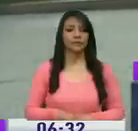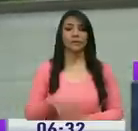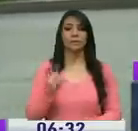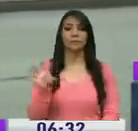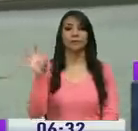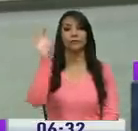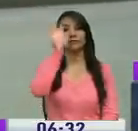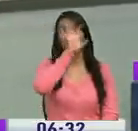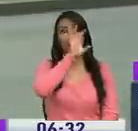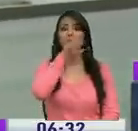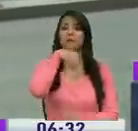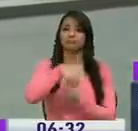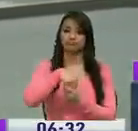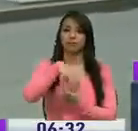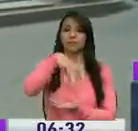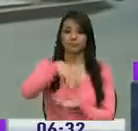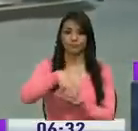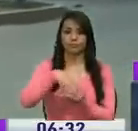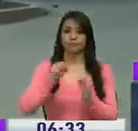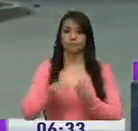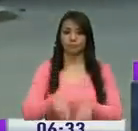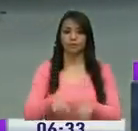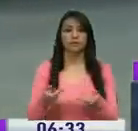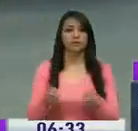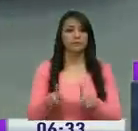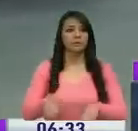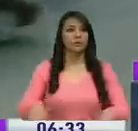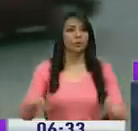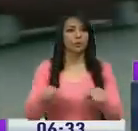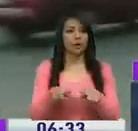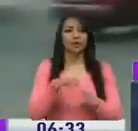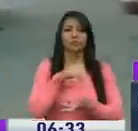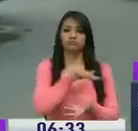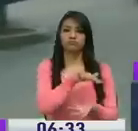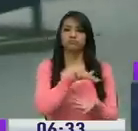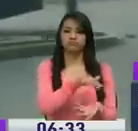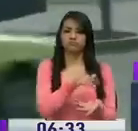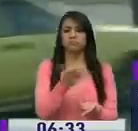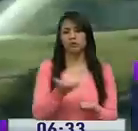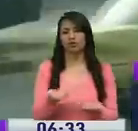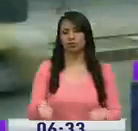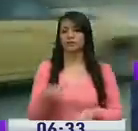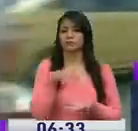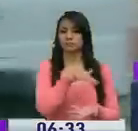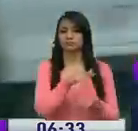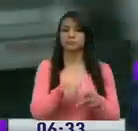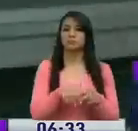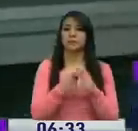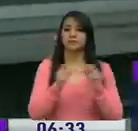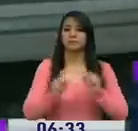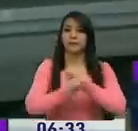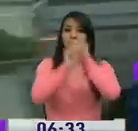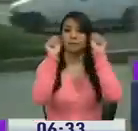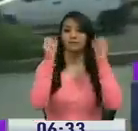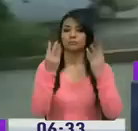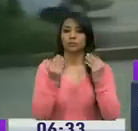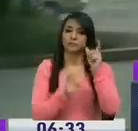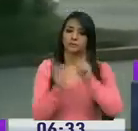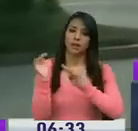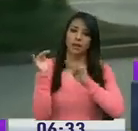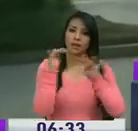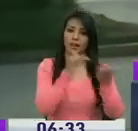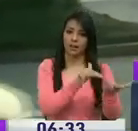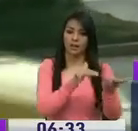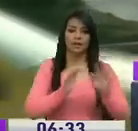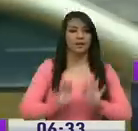a daños a la capital pueden ver también el lugar de encomiendas que ya también desde muy tempranas horas tiene gran cantidad de personas como